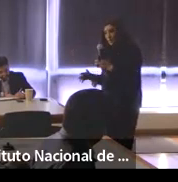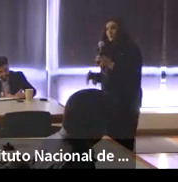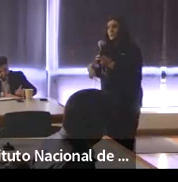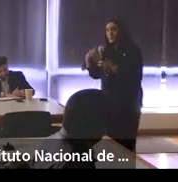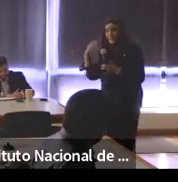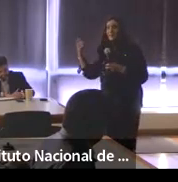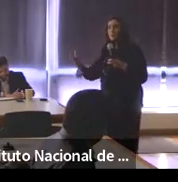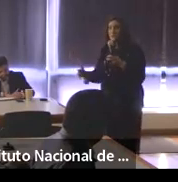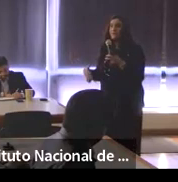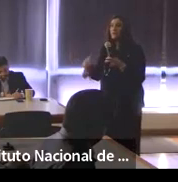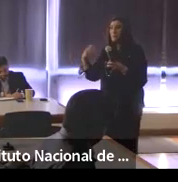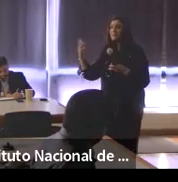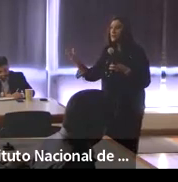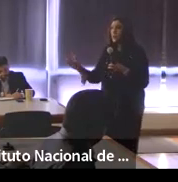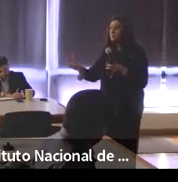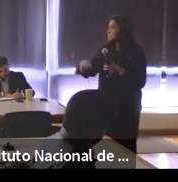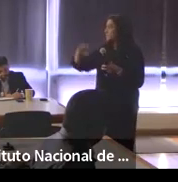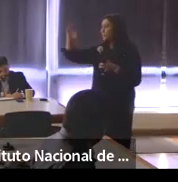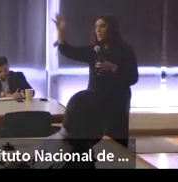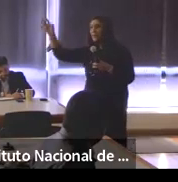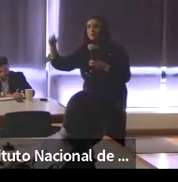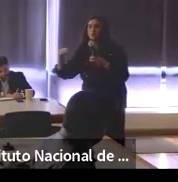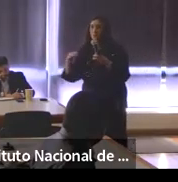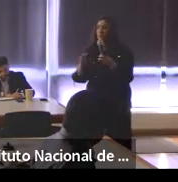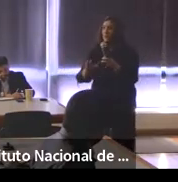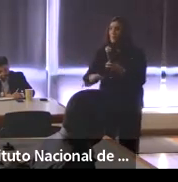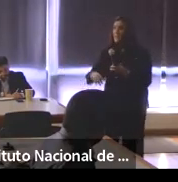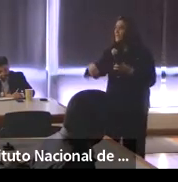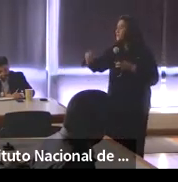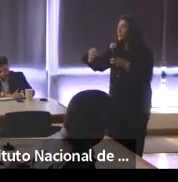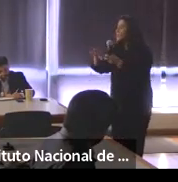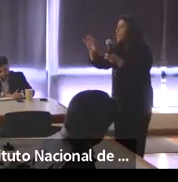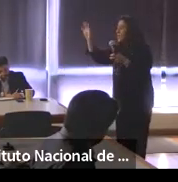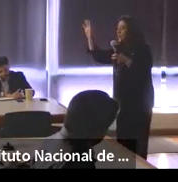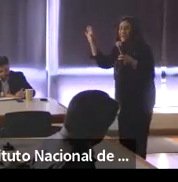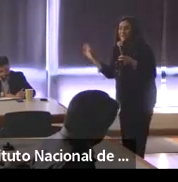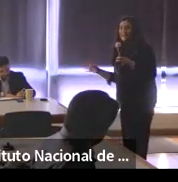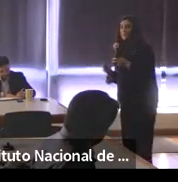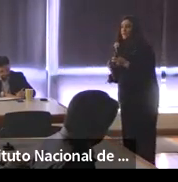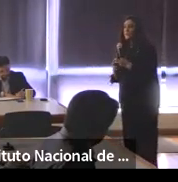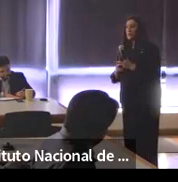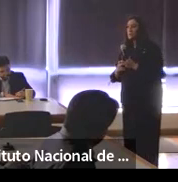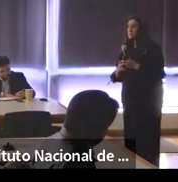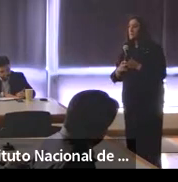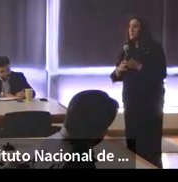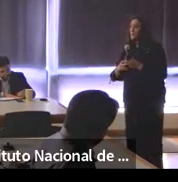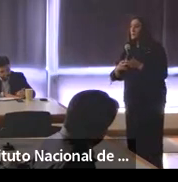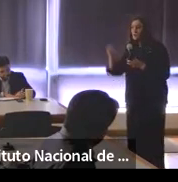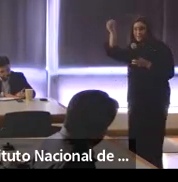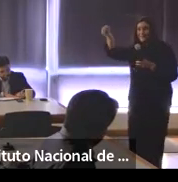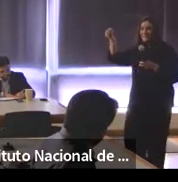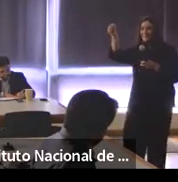pero durante nuestra formación como médicos como enfermeras como cualquier profesión